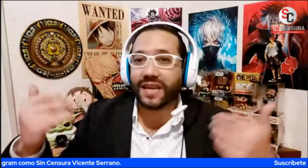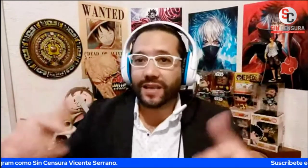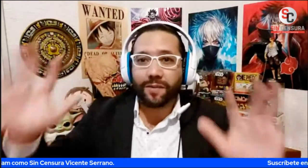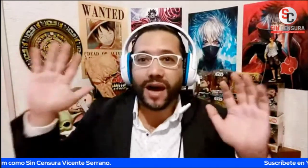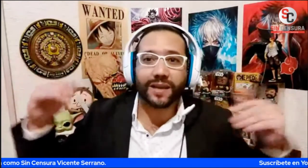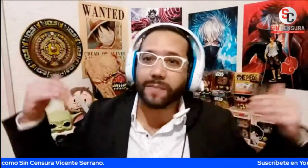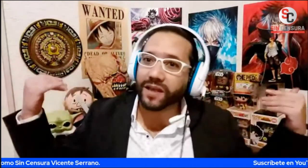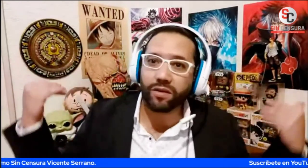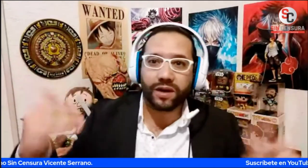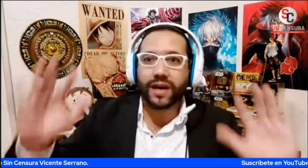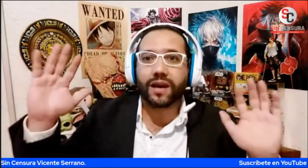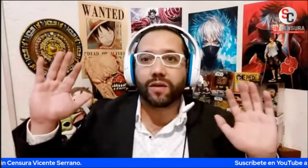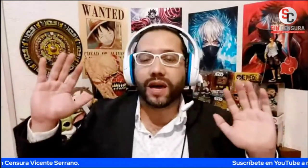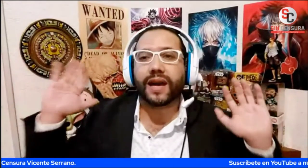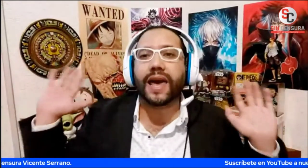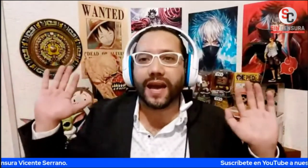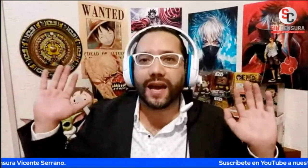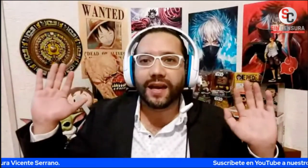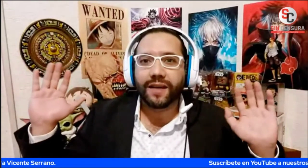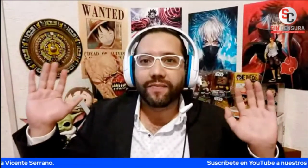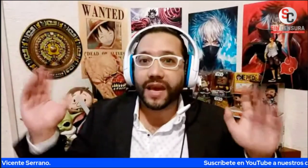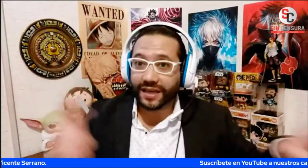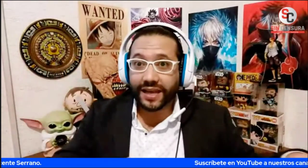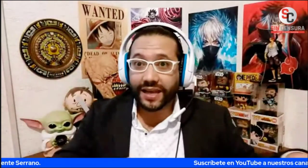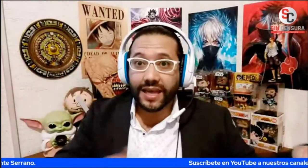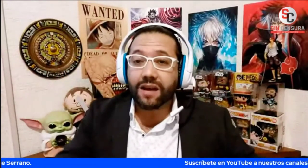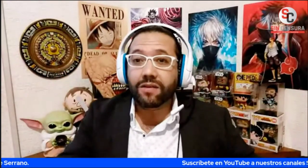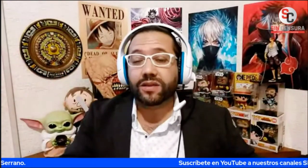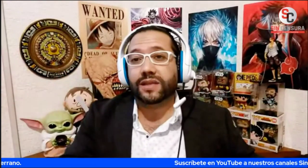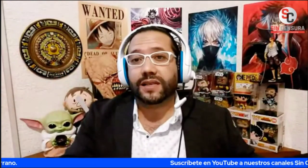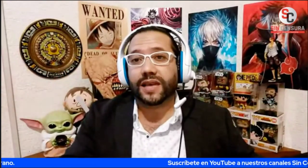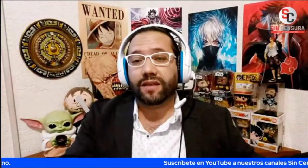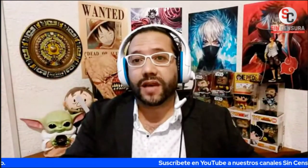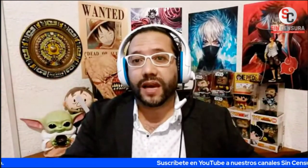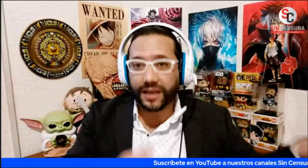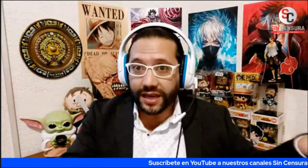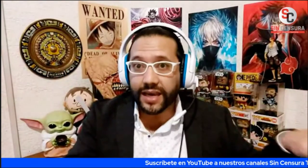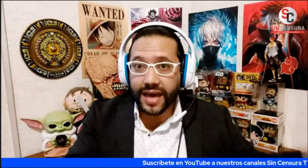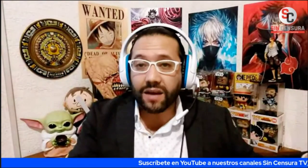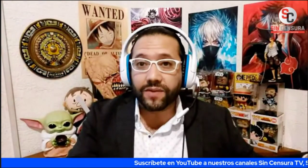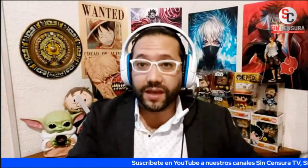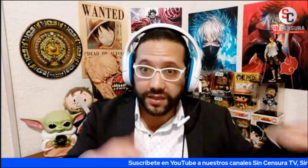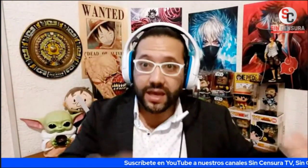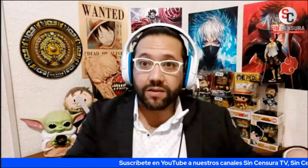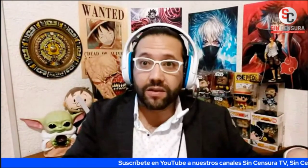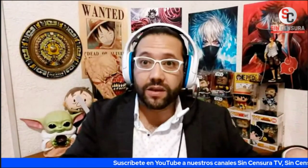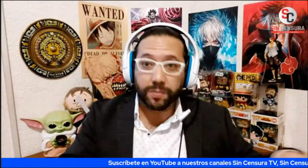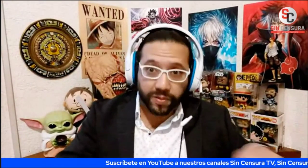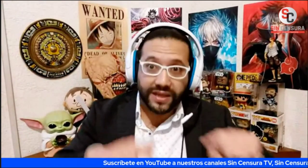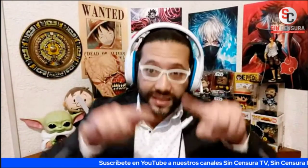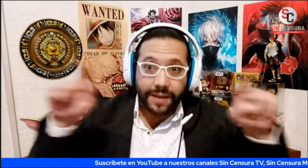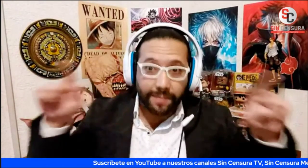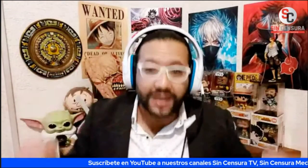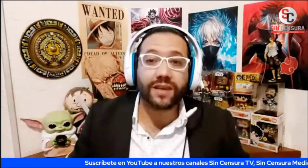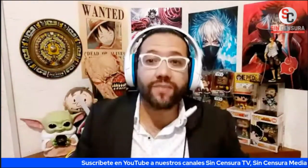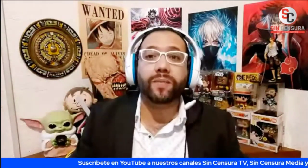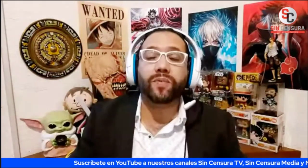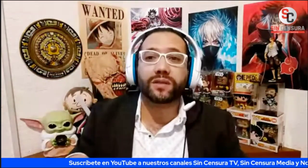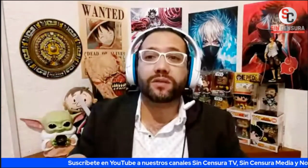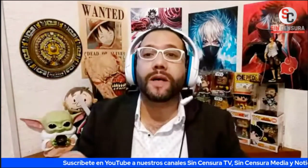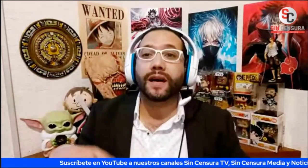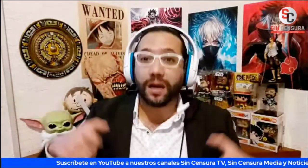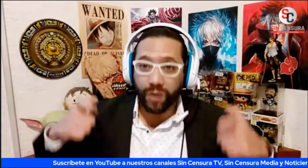qué pasa, ahí te mando lo que caiga. Y aquí se quedaron los desgraciados, aquí se quedaron, hicieron, y